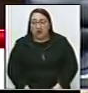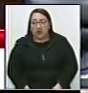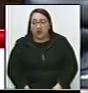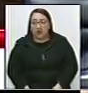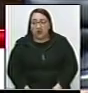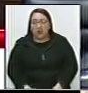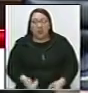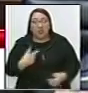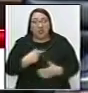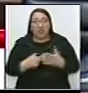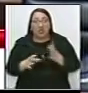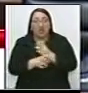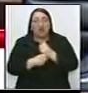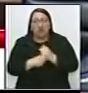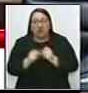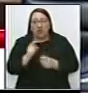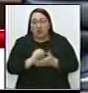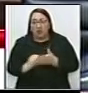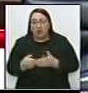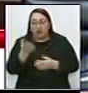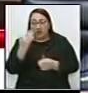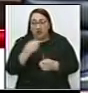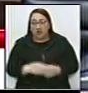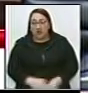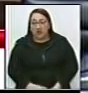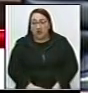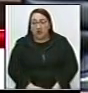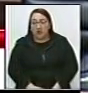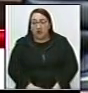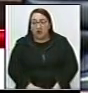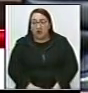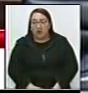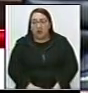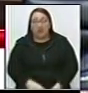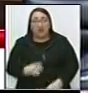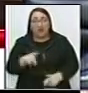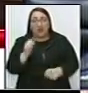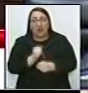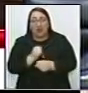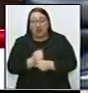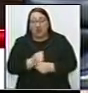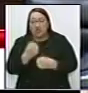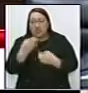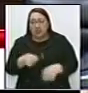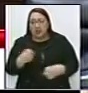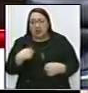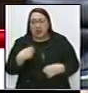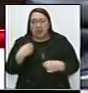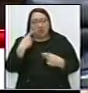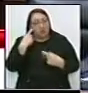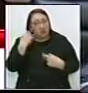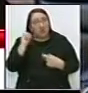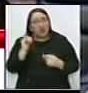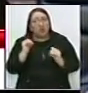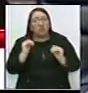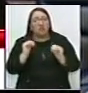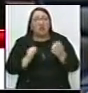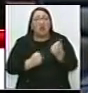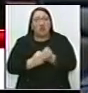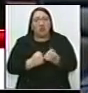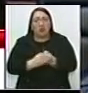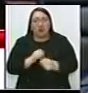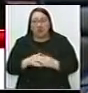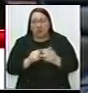asumir los meses pasados una serie de retos. Y siempre hemos tenido una postura